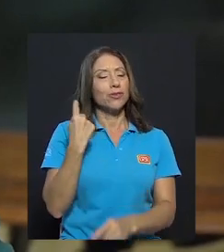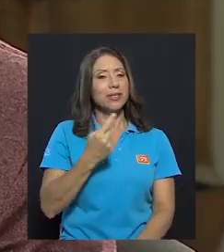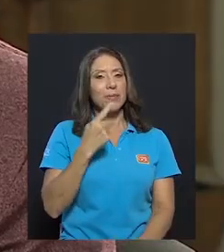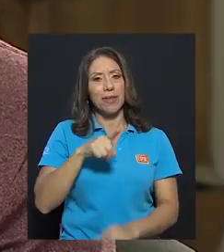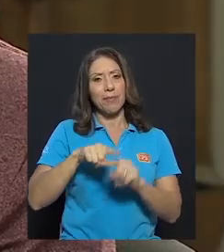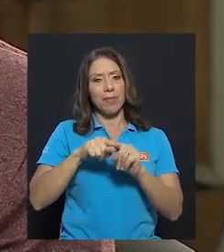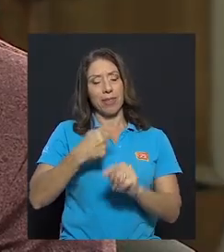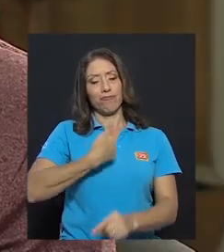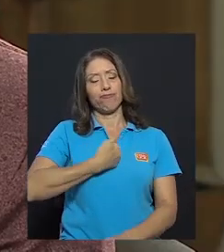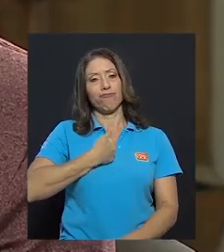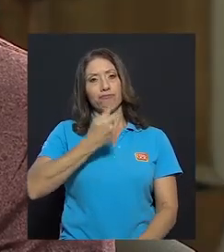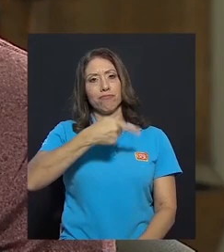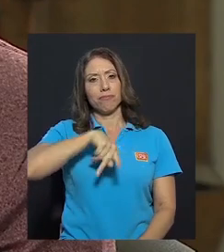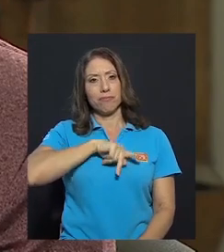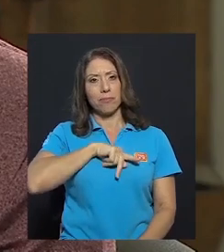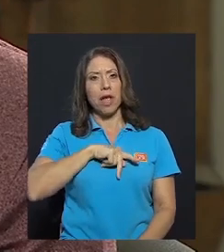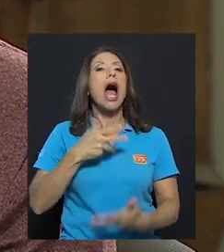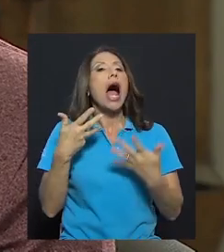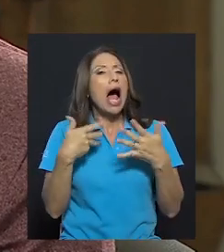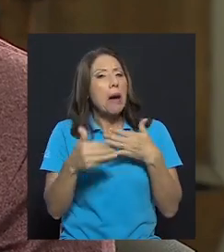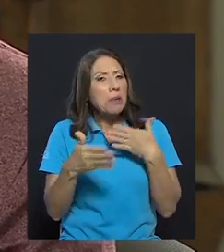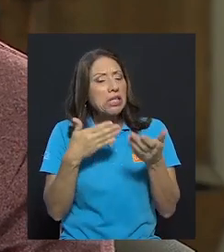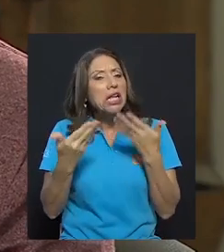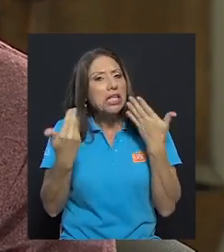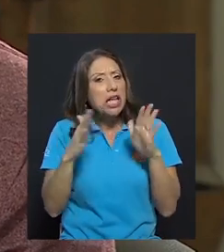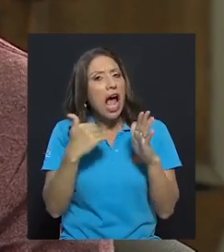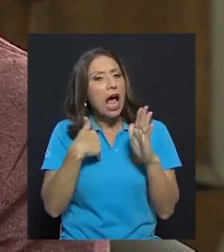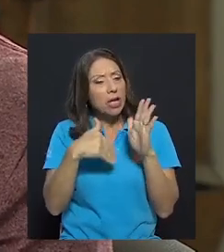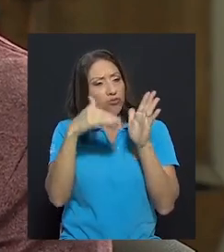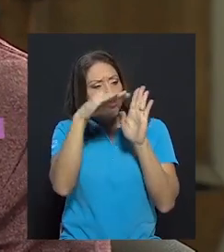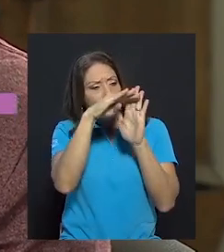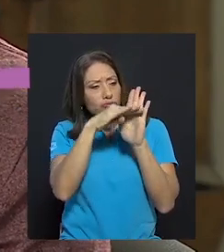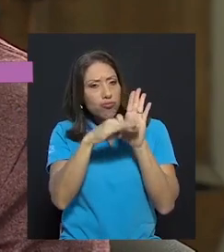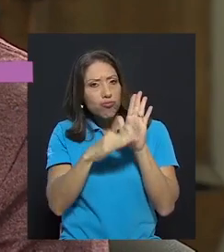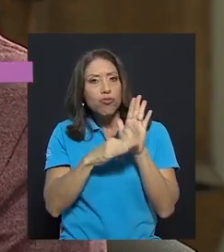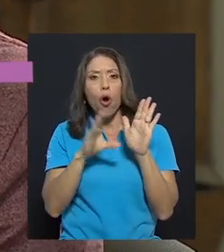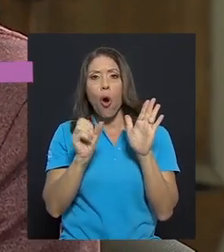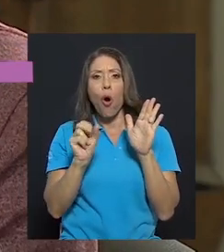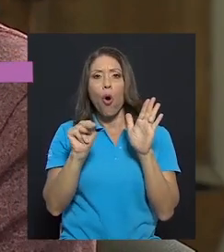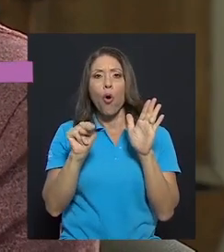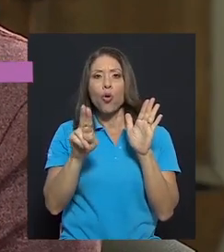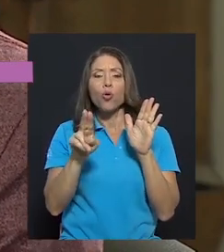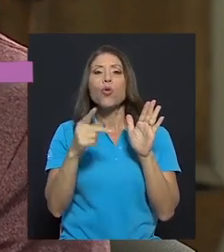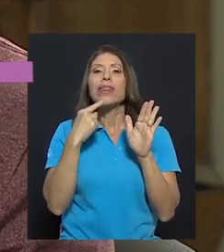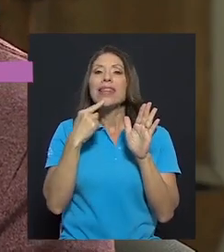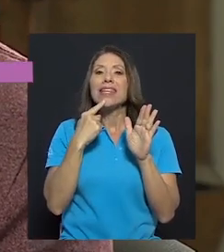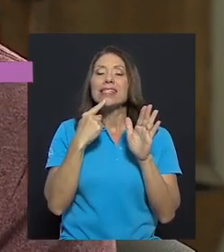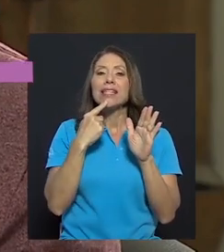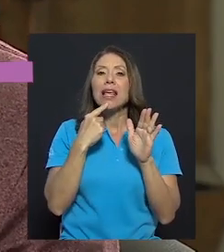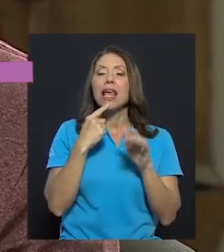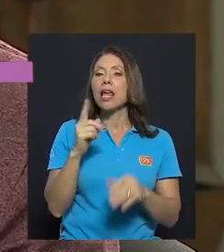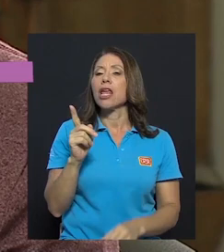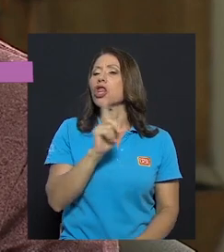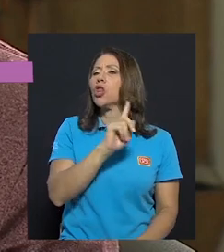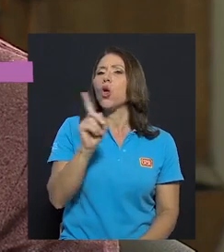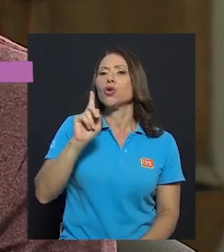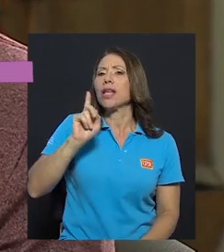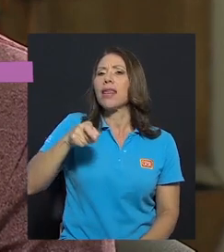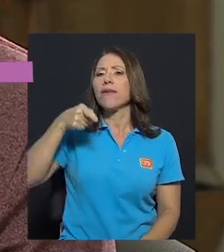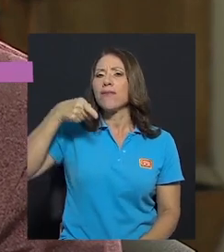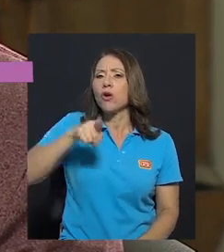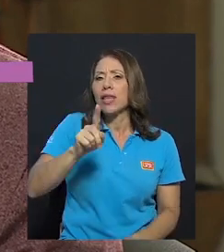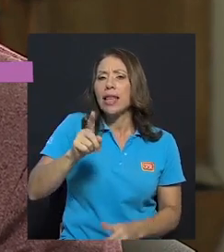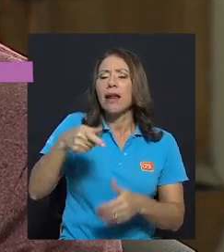subjetivo. A pesar de que hay parámetros, inclusive la ONU define qué es lo que no se debe violentar.